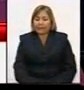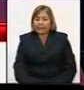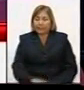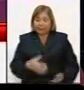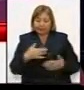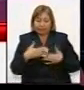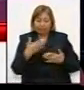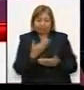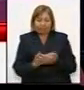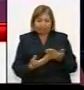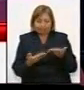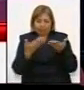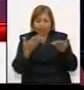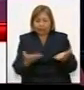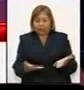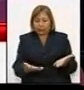disposición